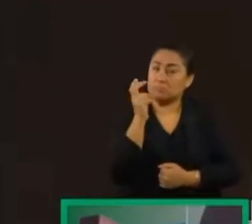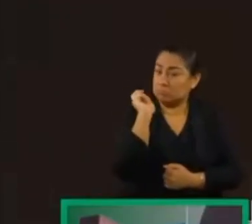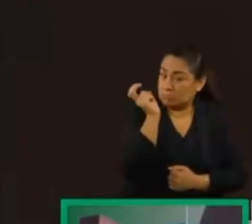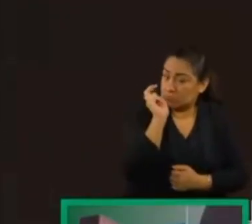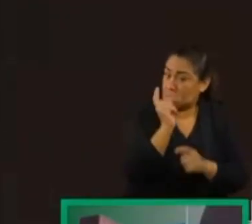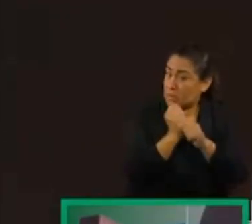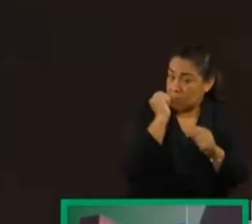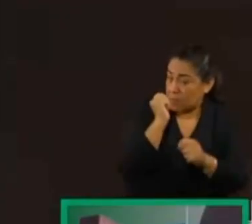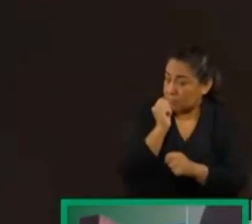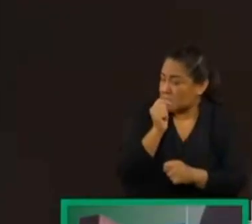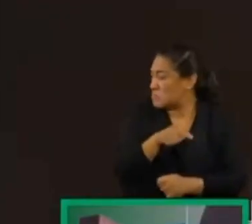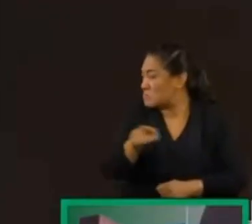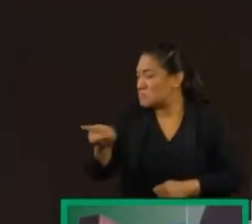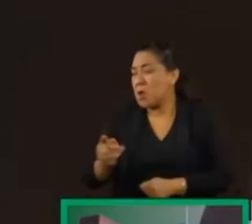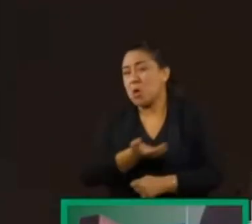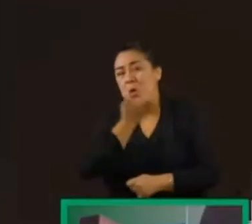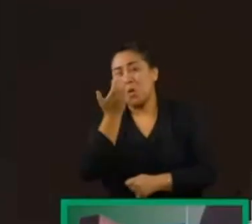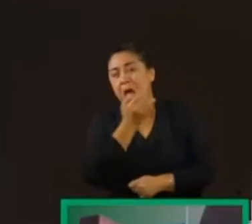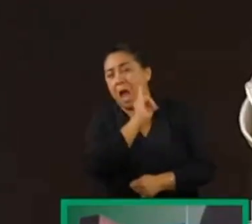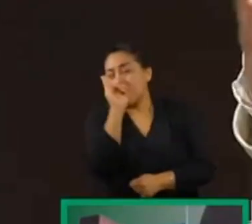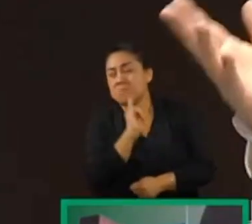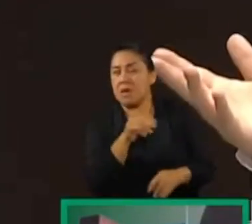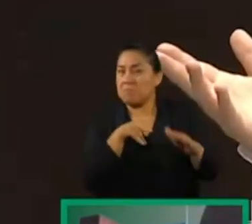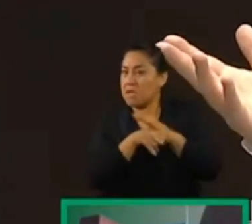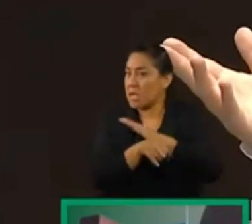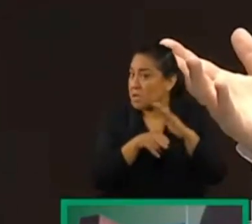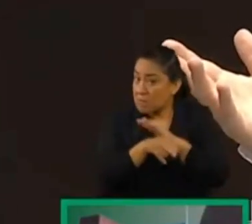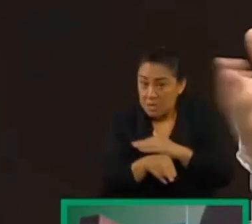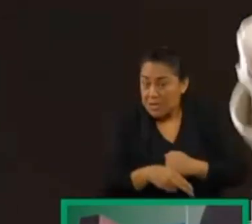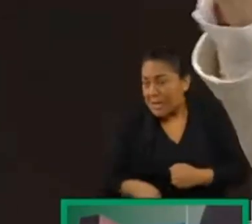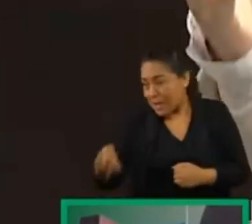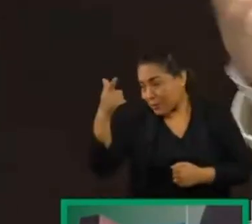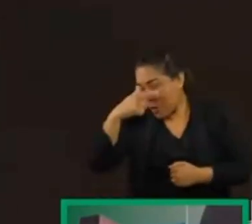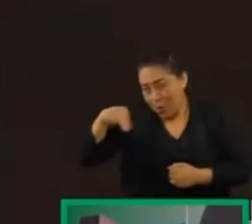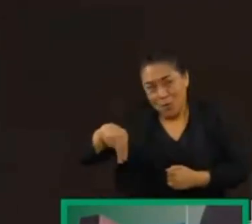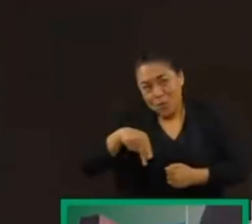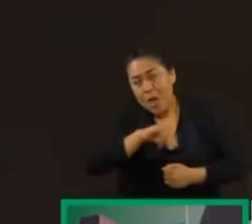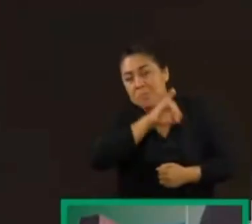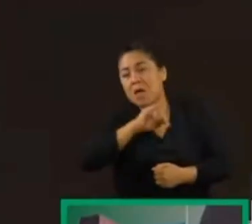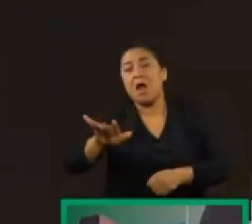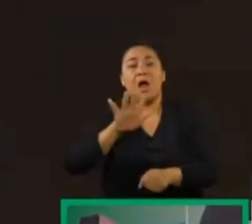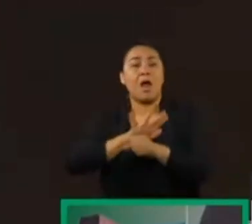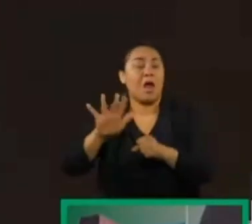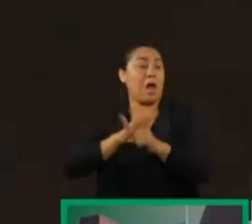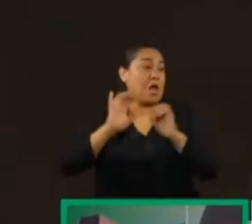que no han utilizado jamás el metro, que nunca salen de noche a caminar porque van en sus